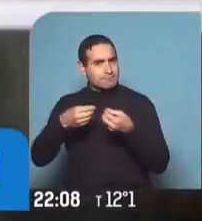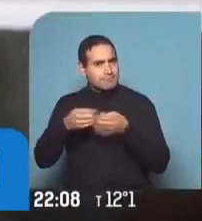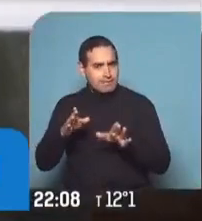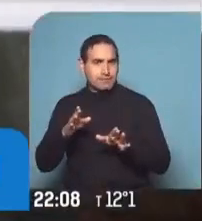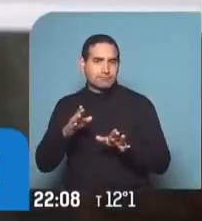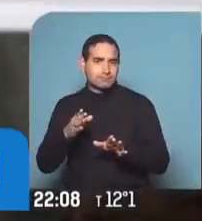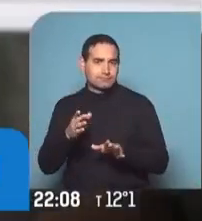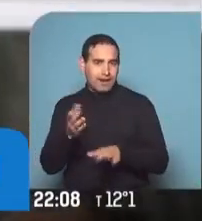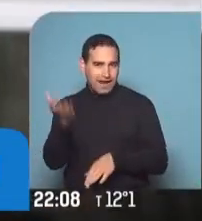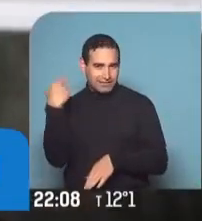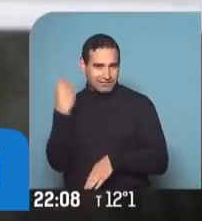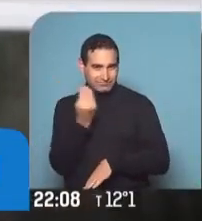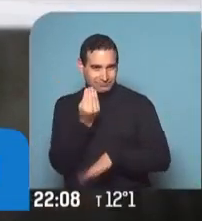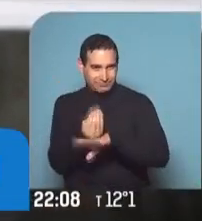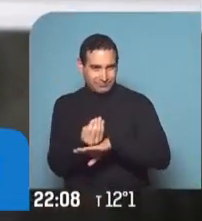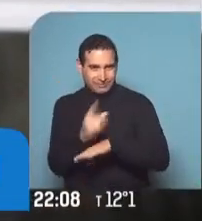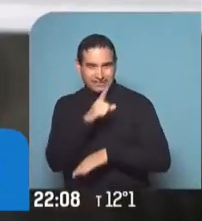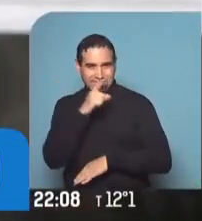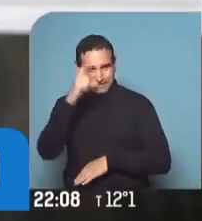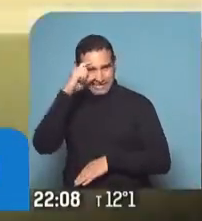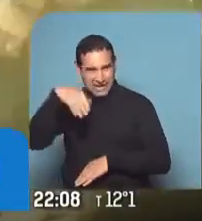su antecesor, Michel Temer.